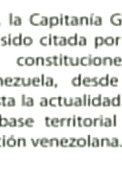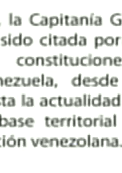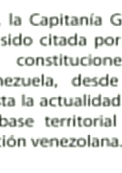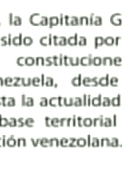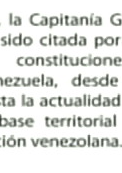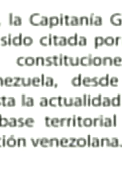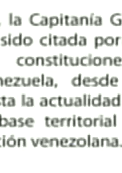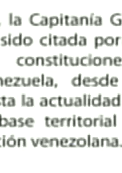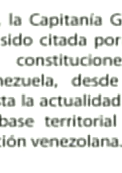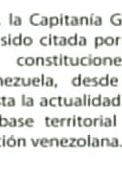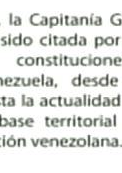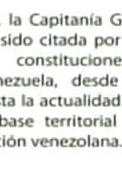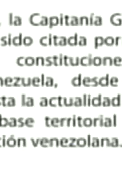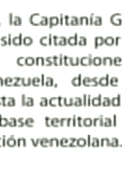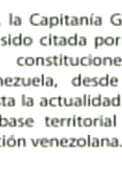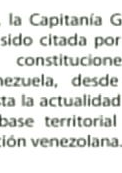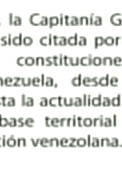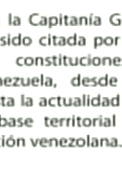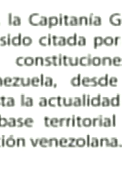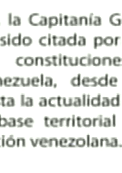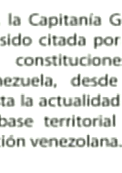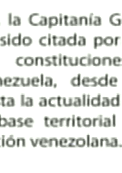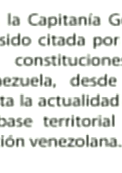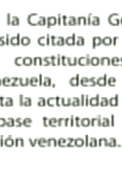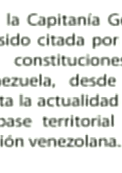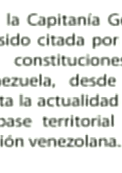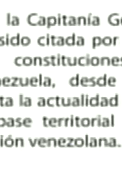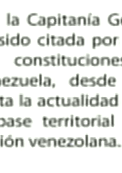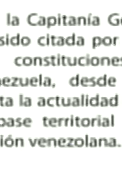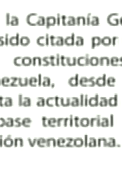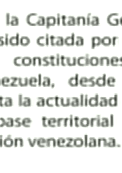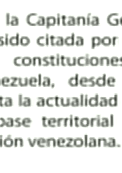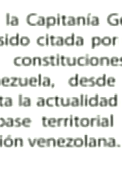Fue la primera unidad administrativa de la corona española